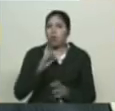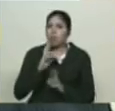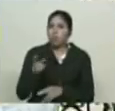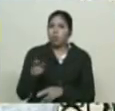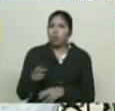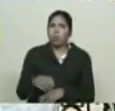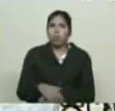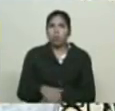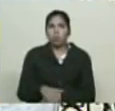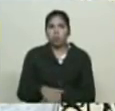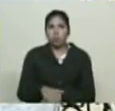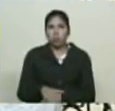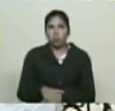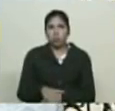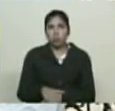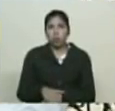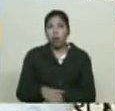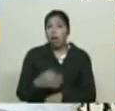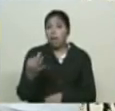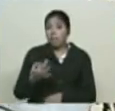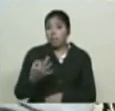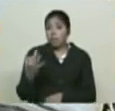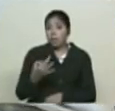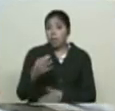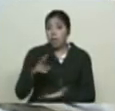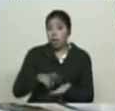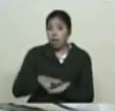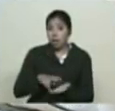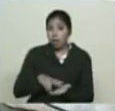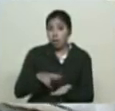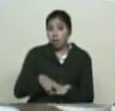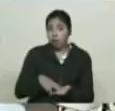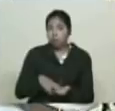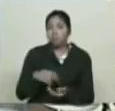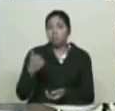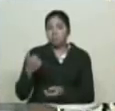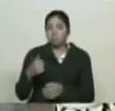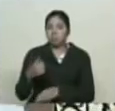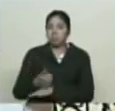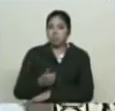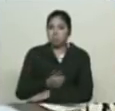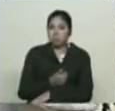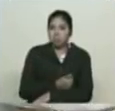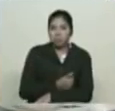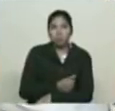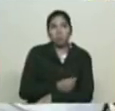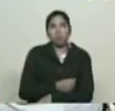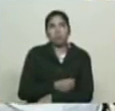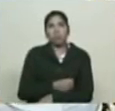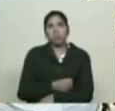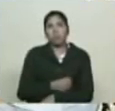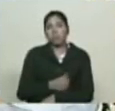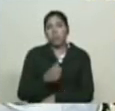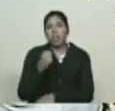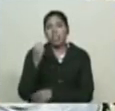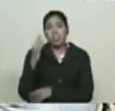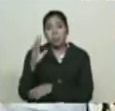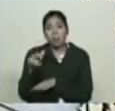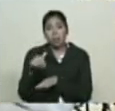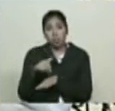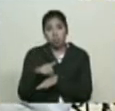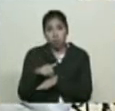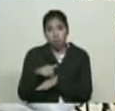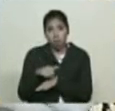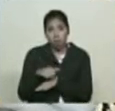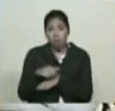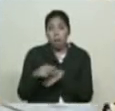concreta? La verdad verdadera es que la directiva de la Asamblea Nacional Adecaburguesa y la MUC